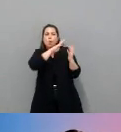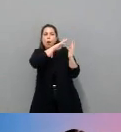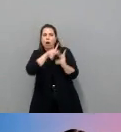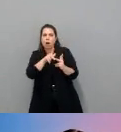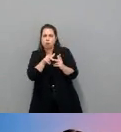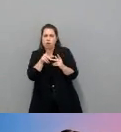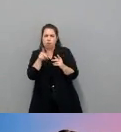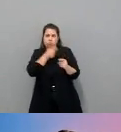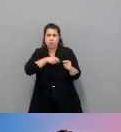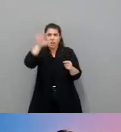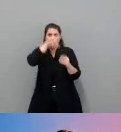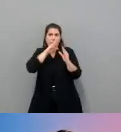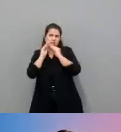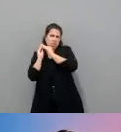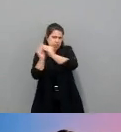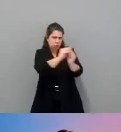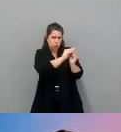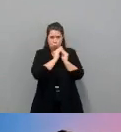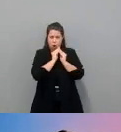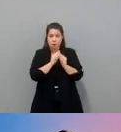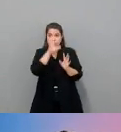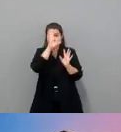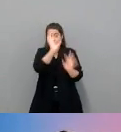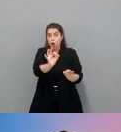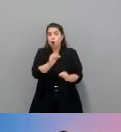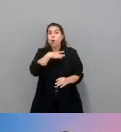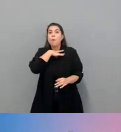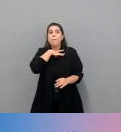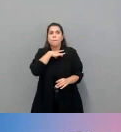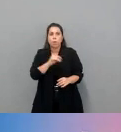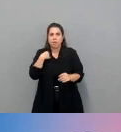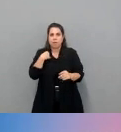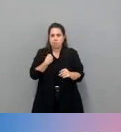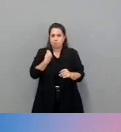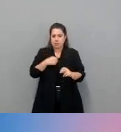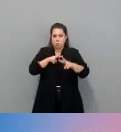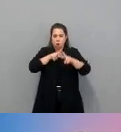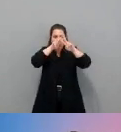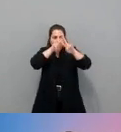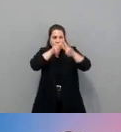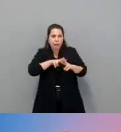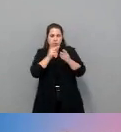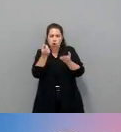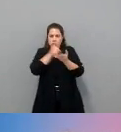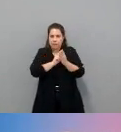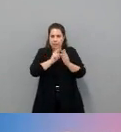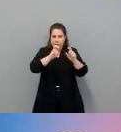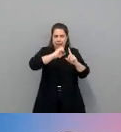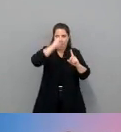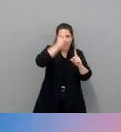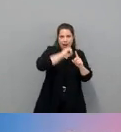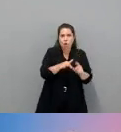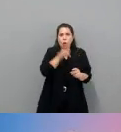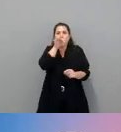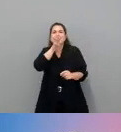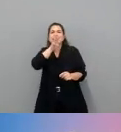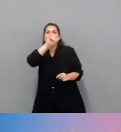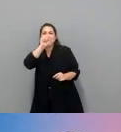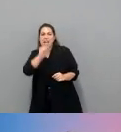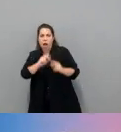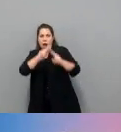Estado. Y evidentemente se pueden hacer revisiones de, tanto de grado de dependencia como de PIA, ¿vale? Hay